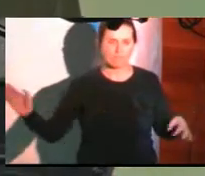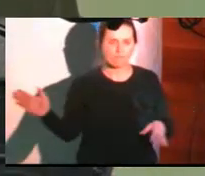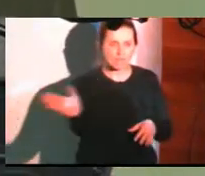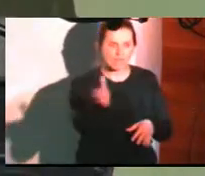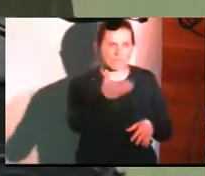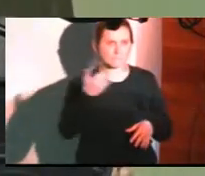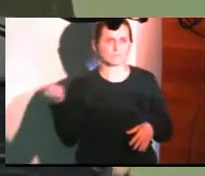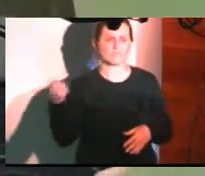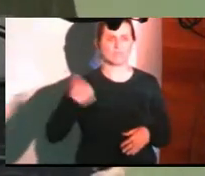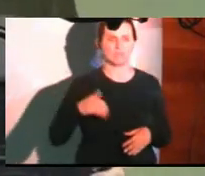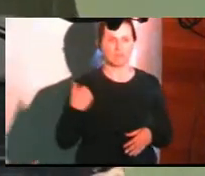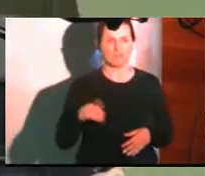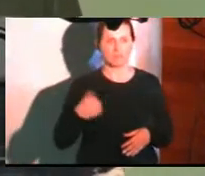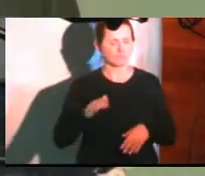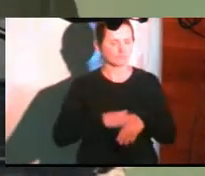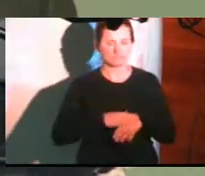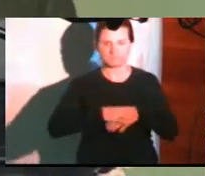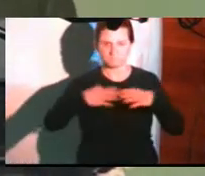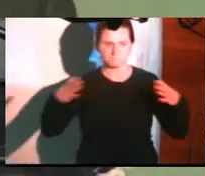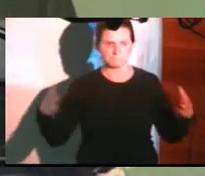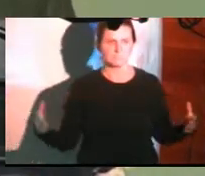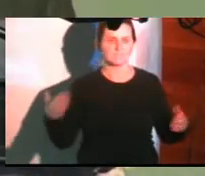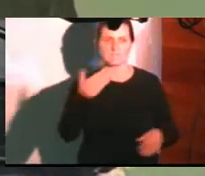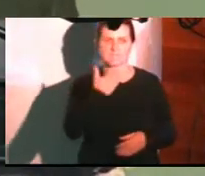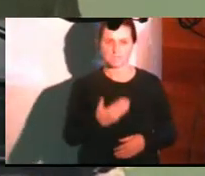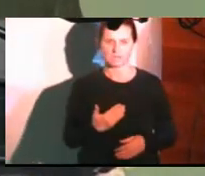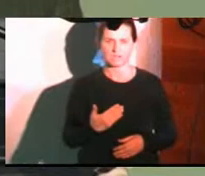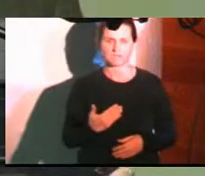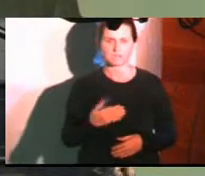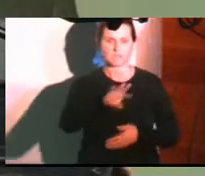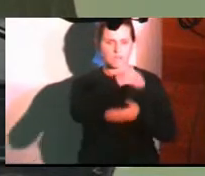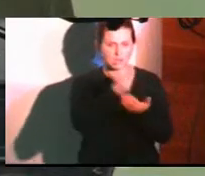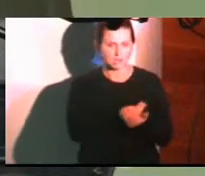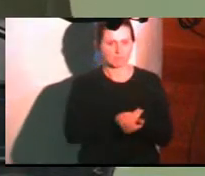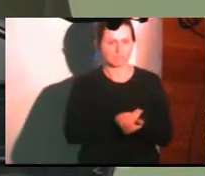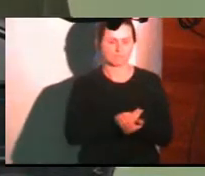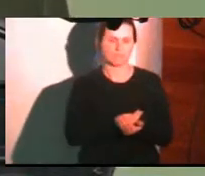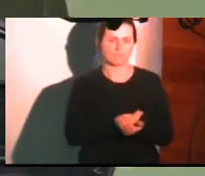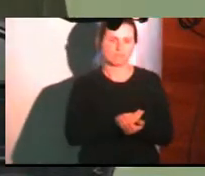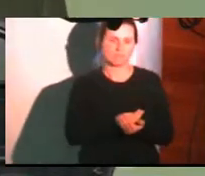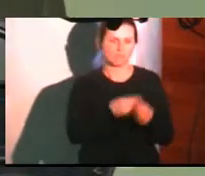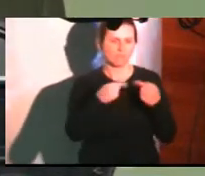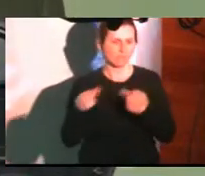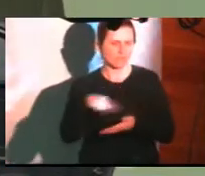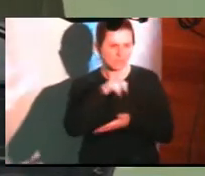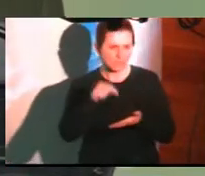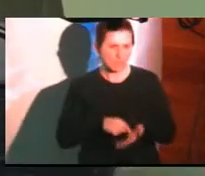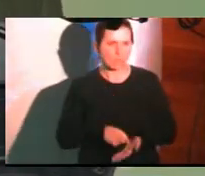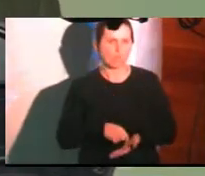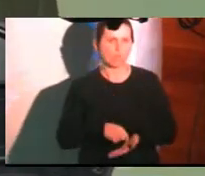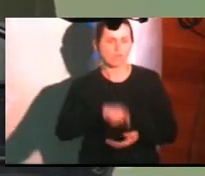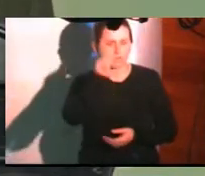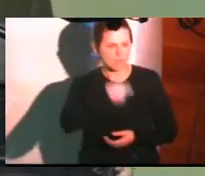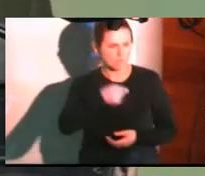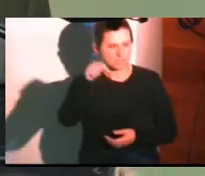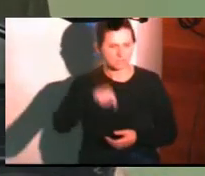la República. Gracias a los representantes de distintos lugares que nos